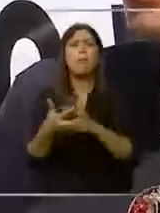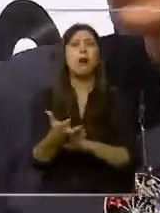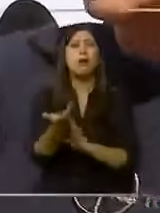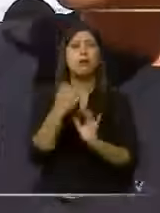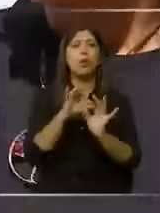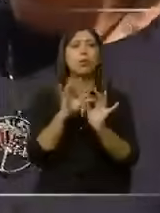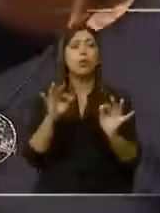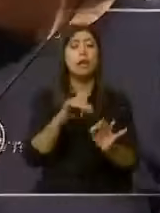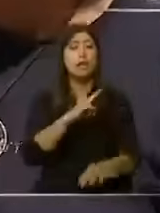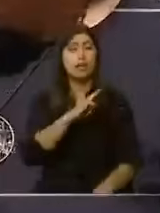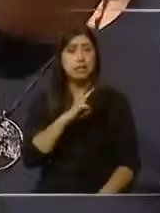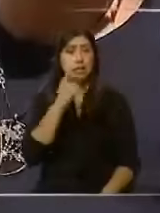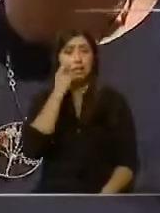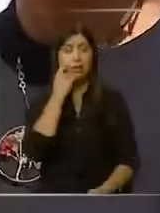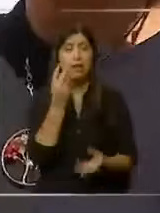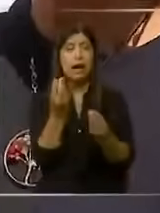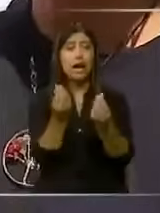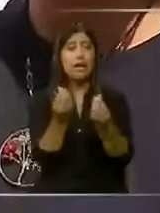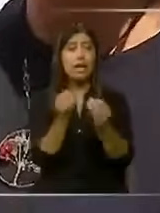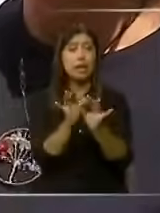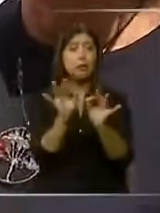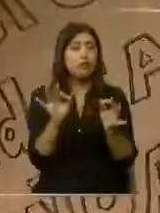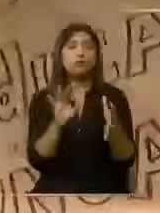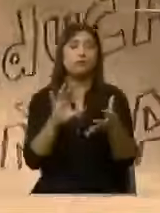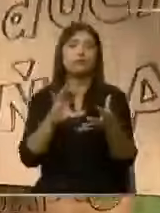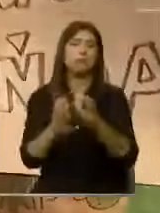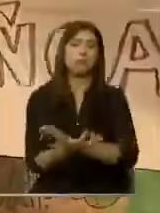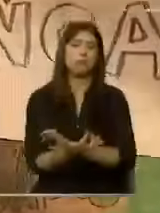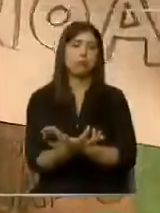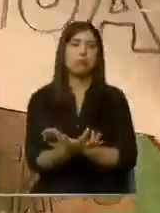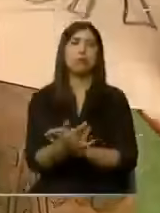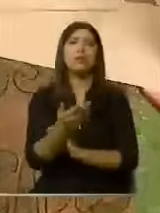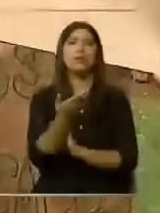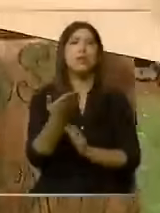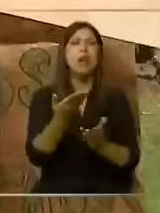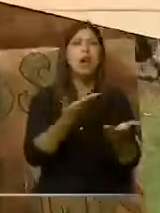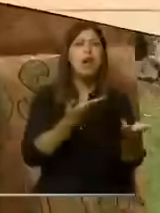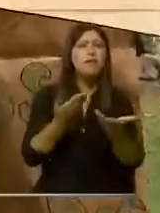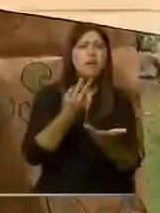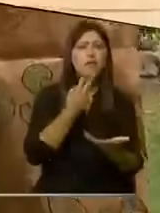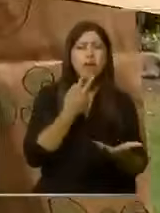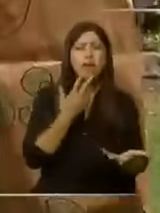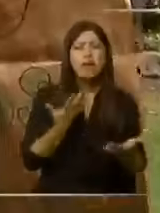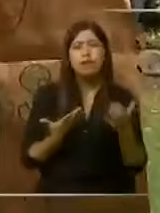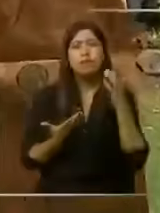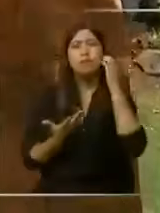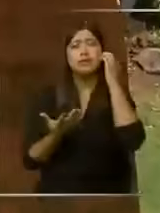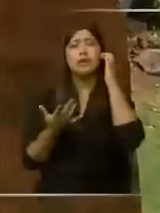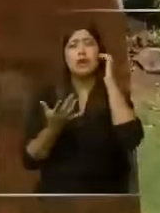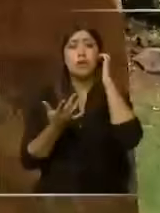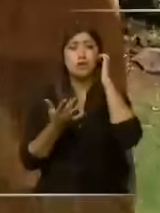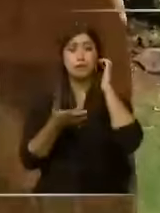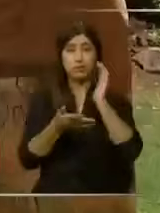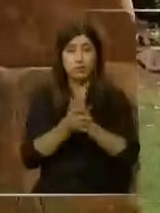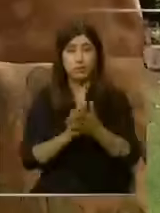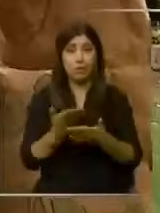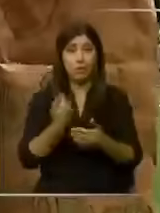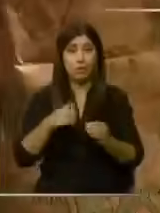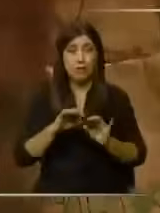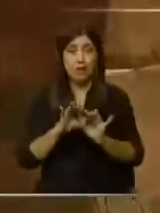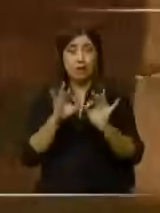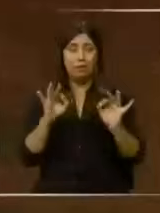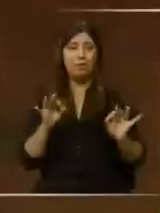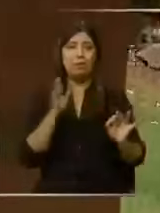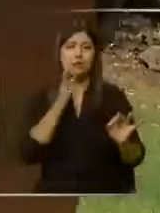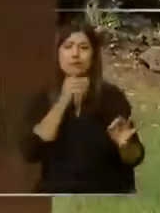está matando la calidad de educación totalmente. Destruyeron convivencia, destruyeron toda la base de nuestra educación, un colegio